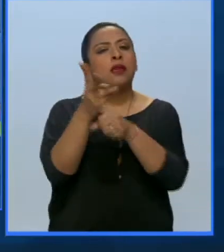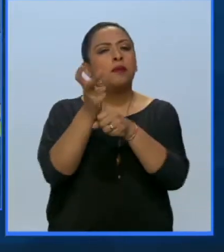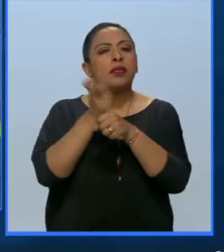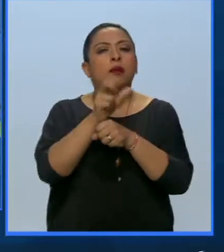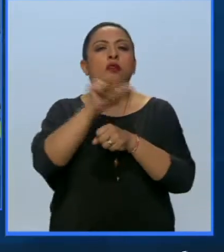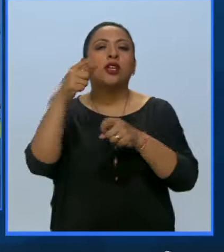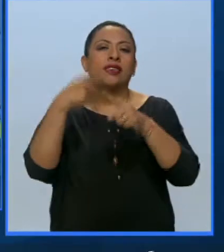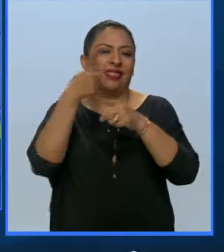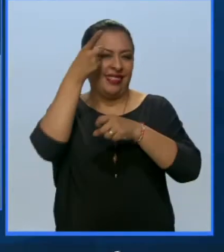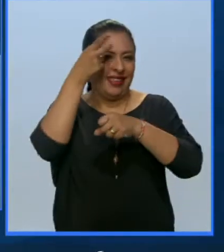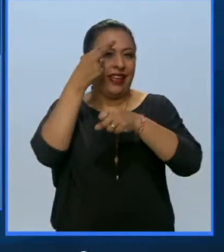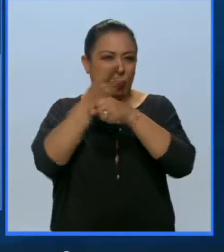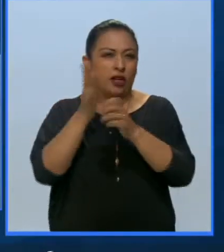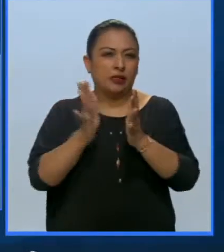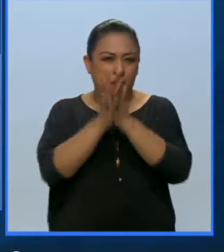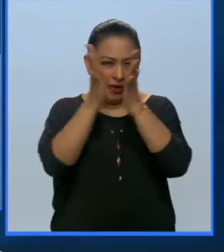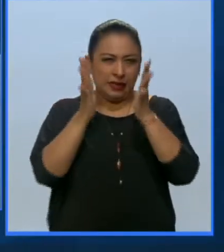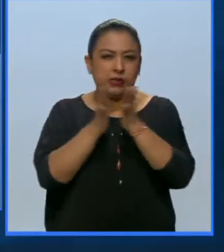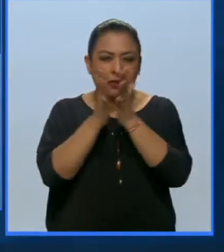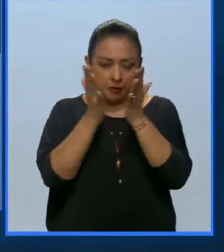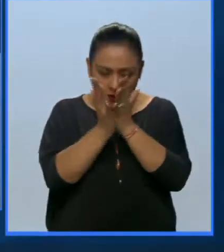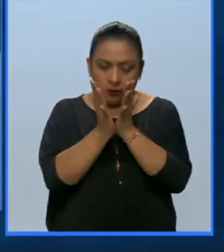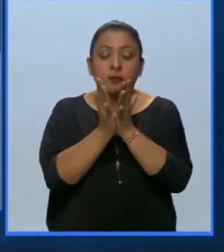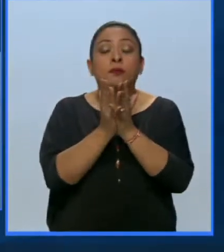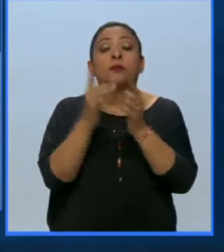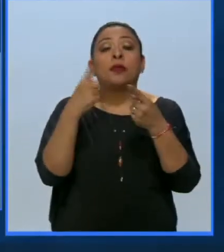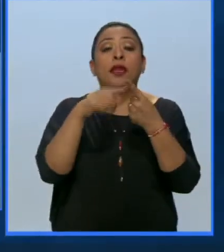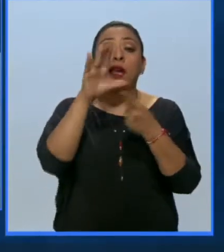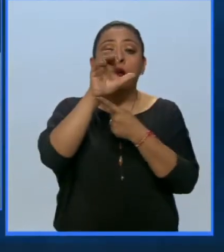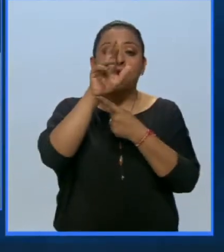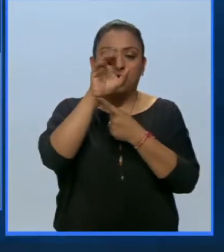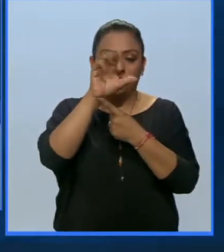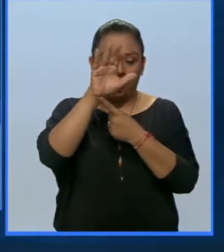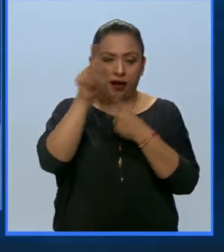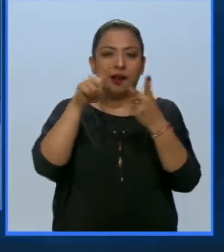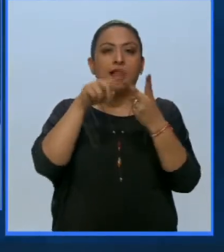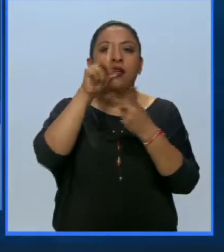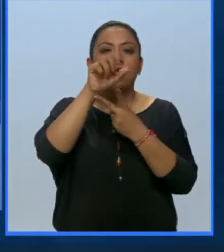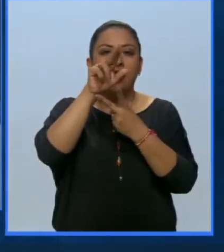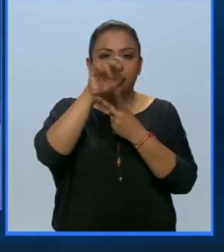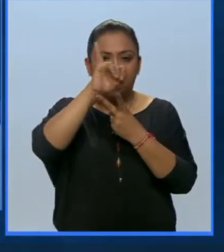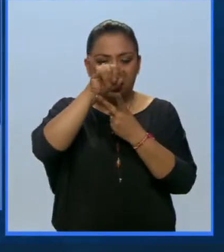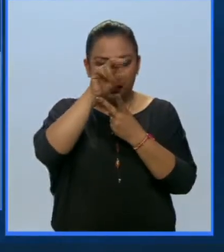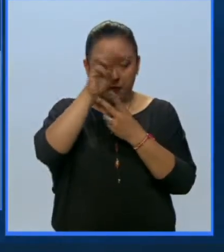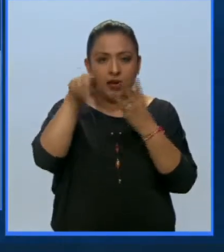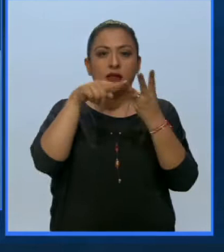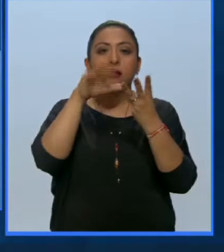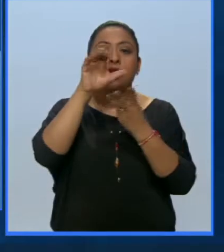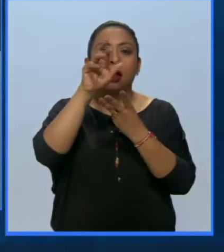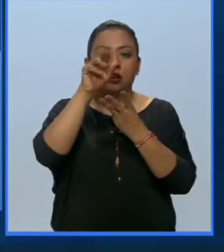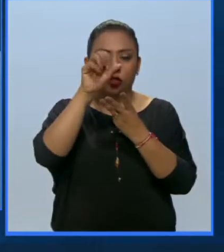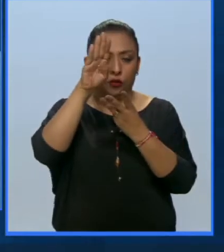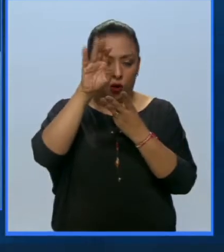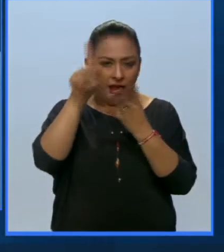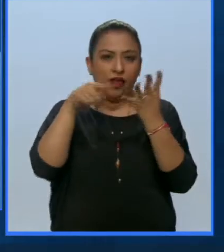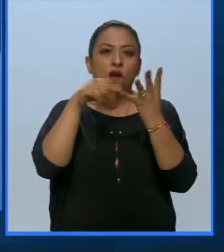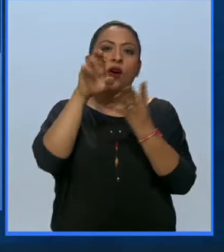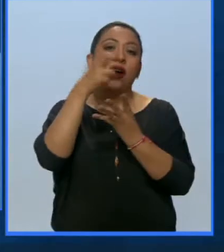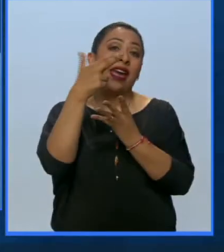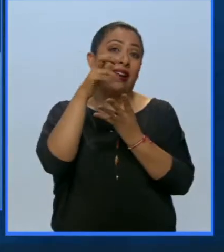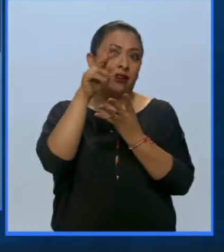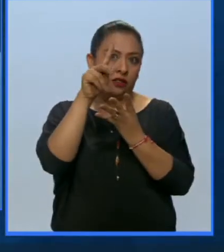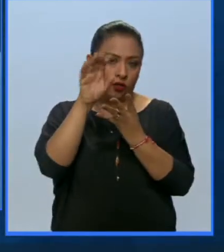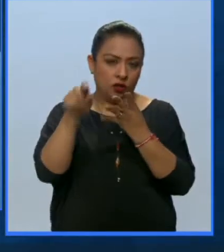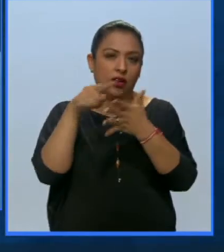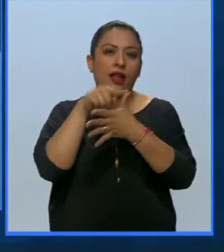los directores que participaron, al ensamble, que está Carlos Carrera, Daniel Jiménez Cacho, Carlos Volado, Ernesto Contreras,